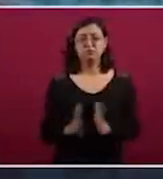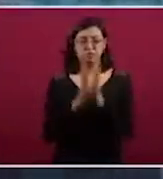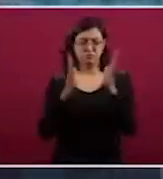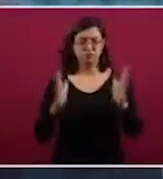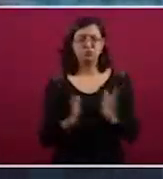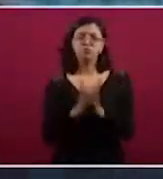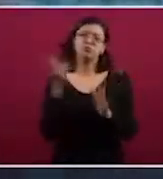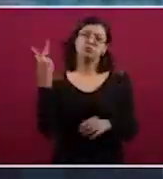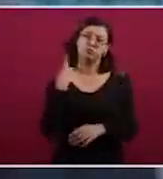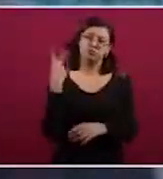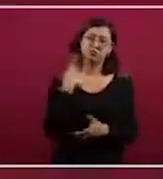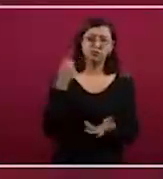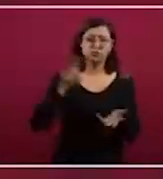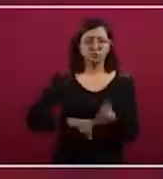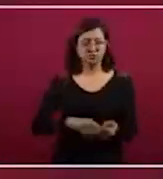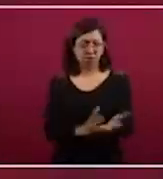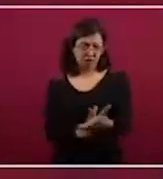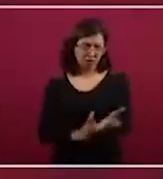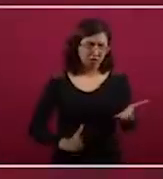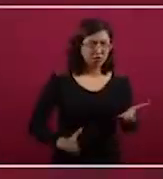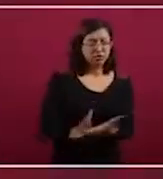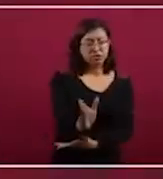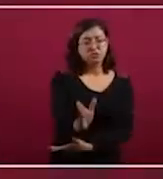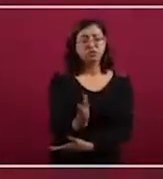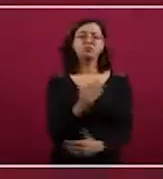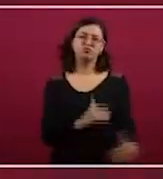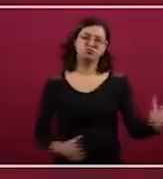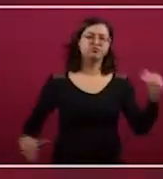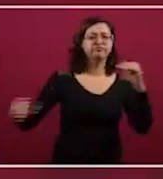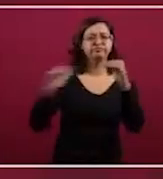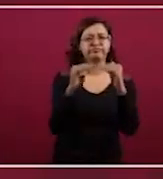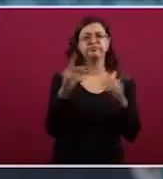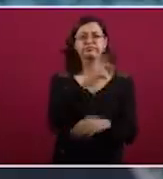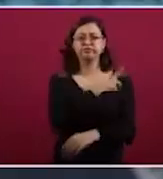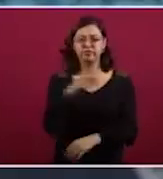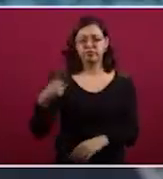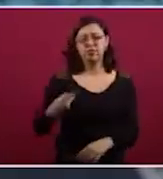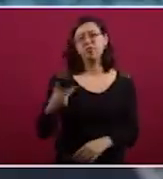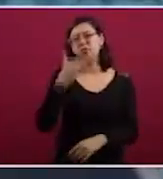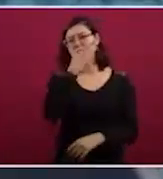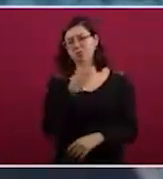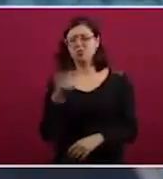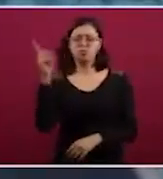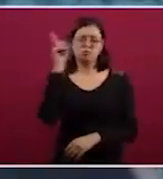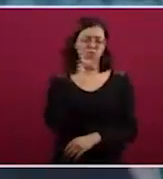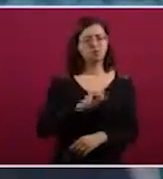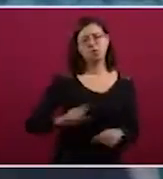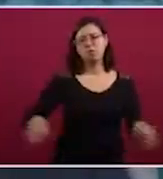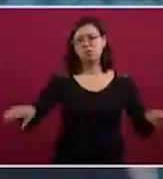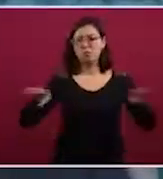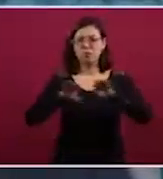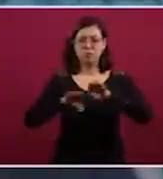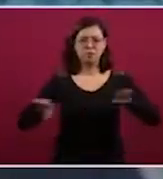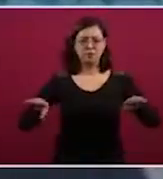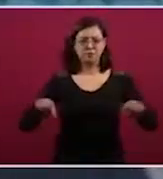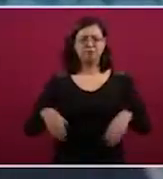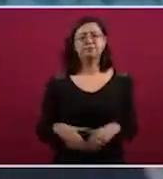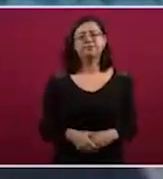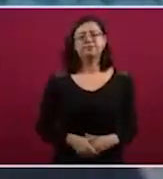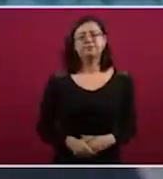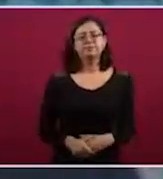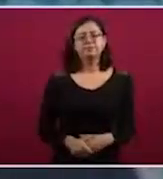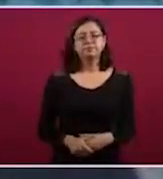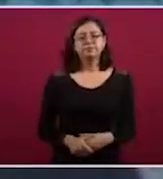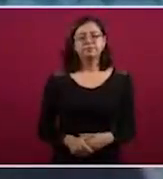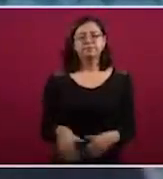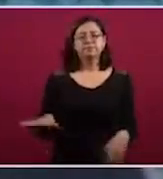vida política debe ser igualitario, tanto para hombres como para mujeres.